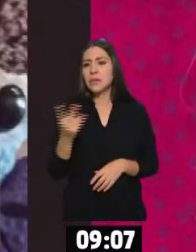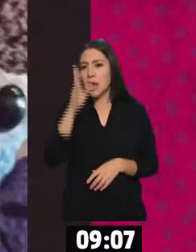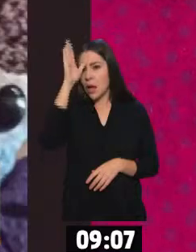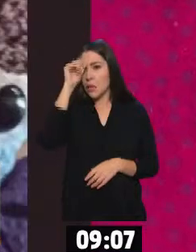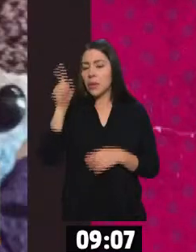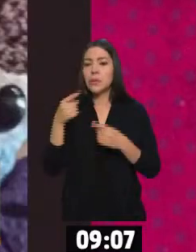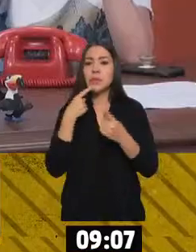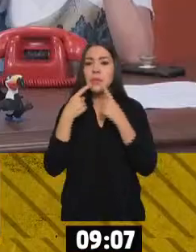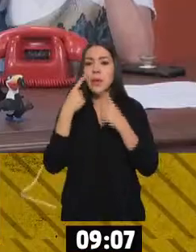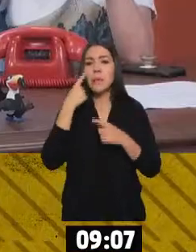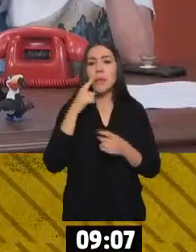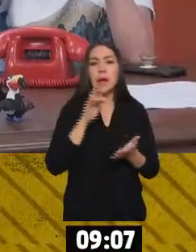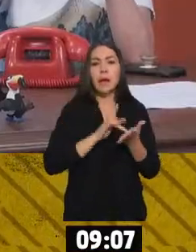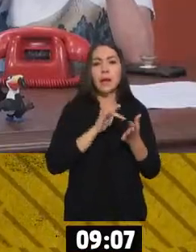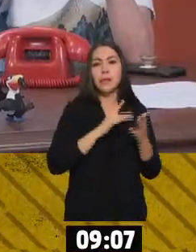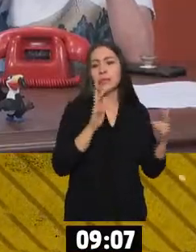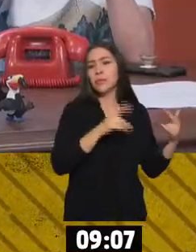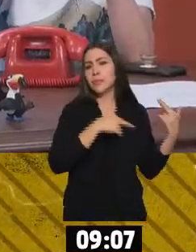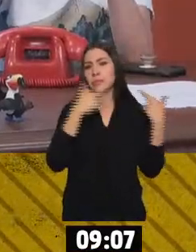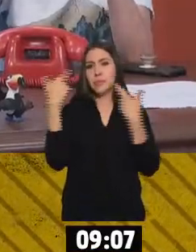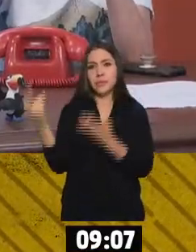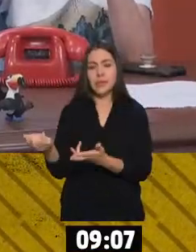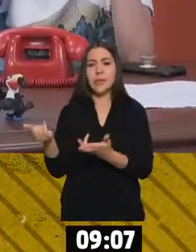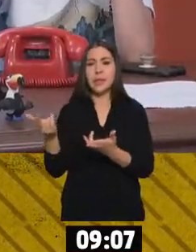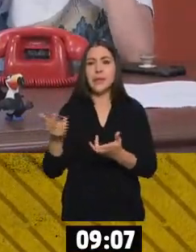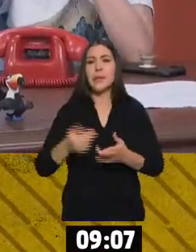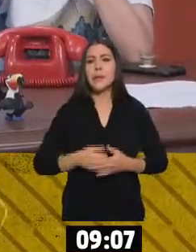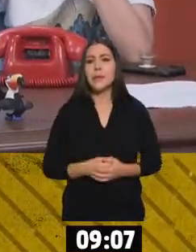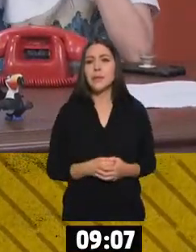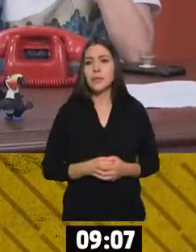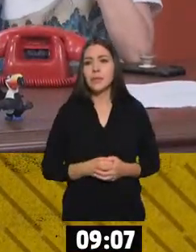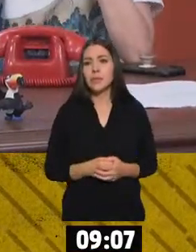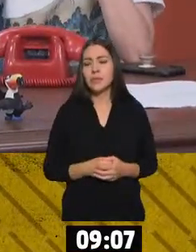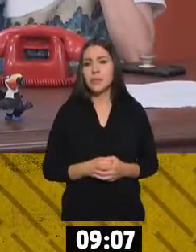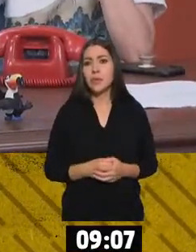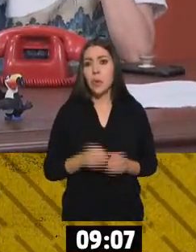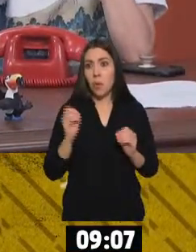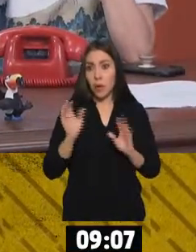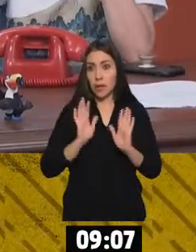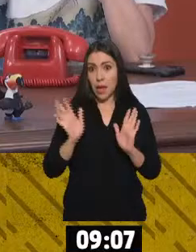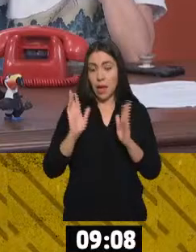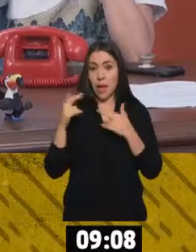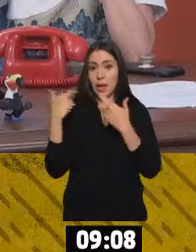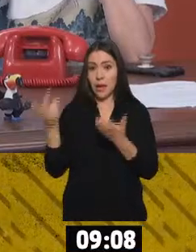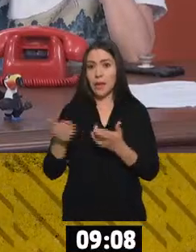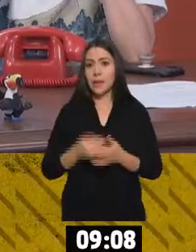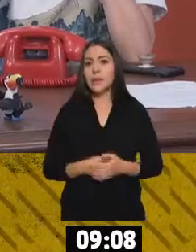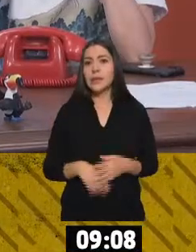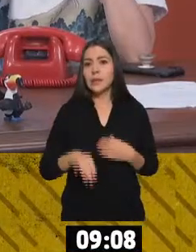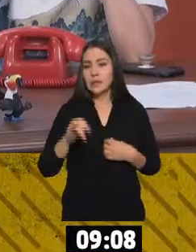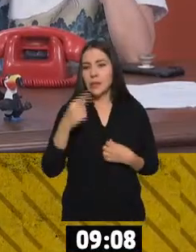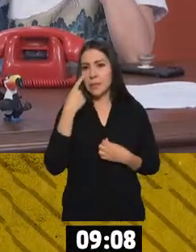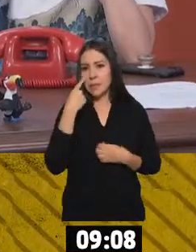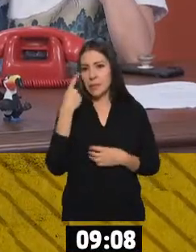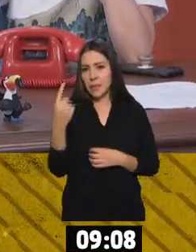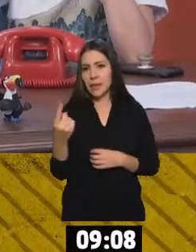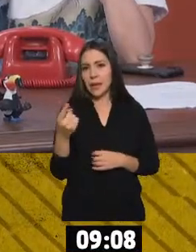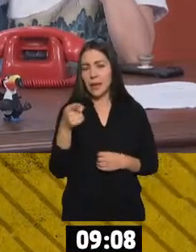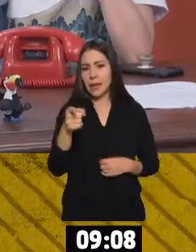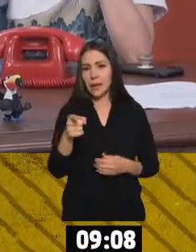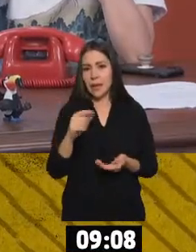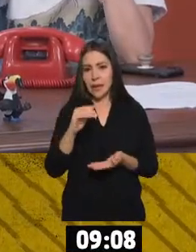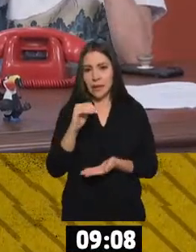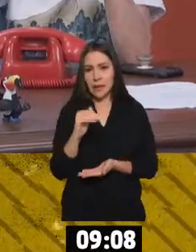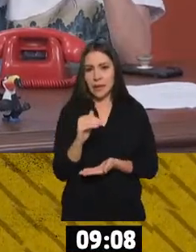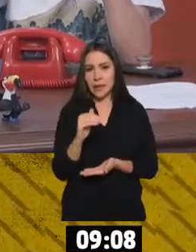para que le llegue, porque, a ver, o sí la tiene. ya Sí, en- señora, ¿no vio? Mire, ahí está la cosa